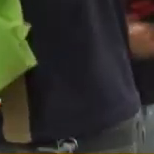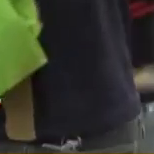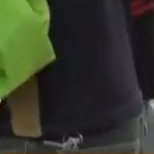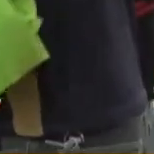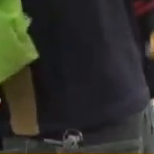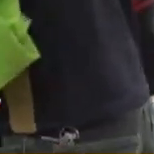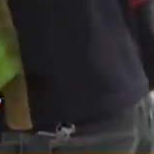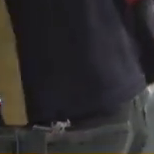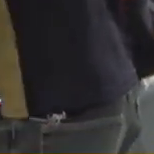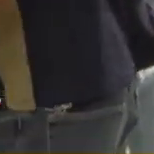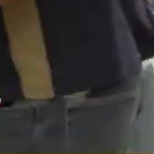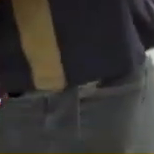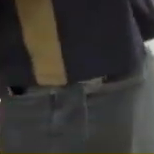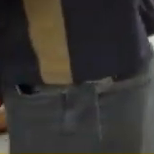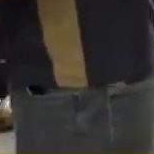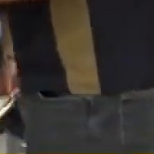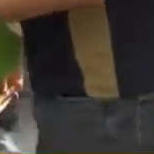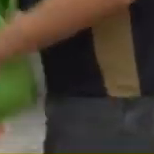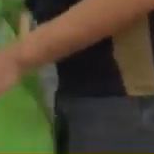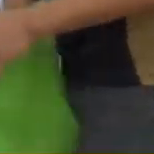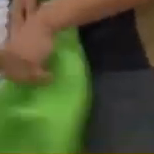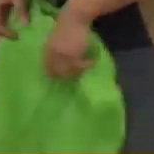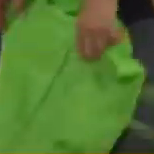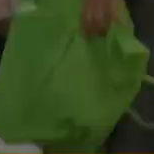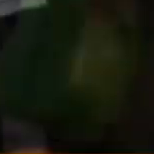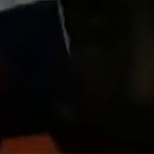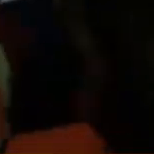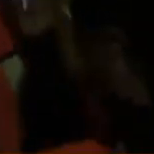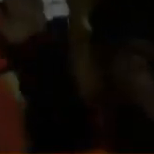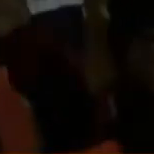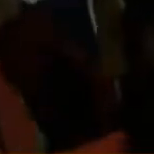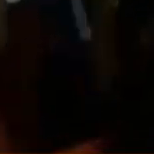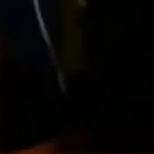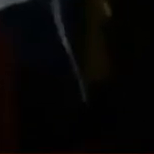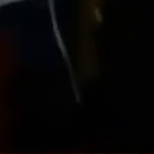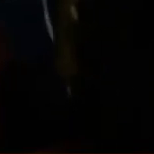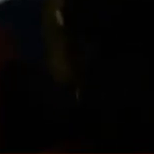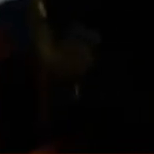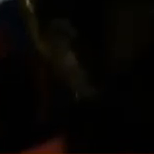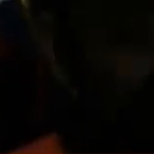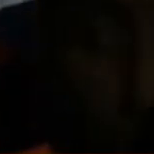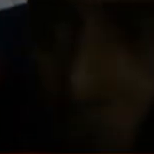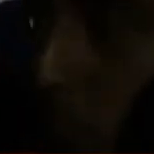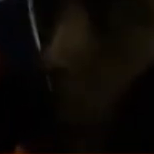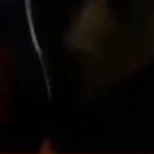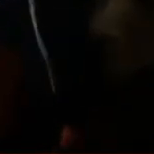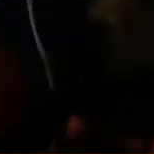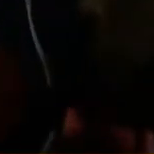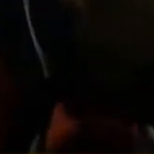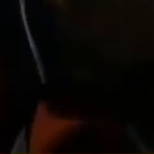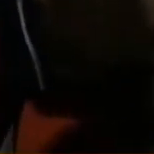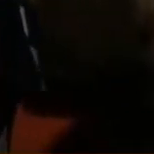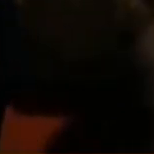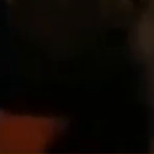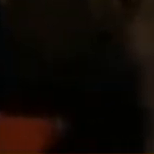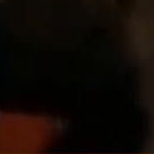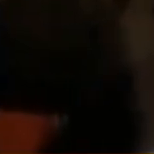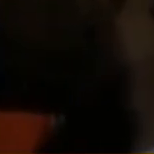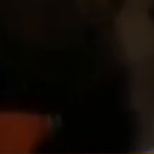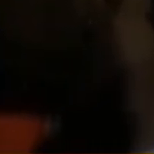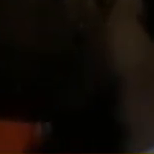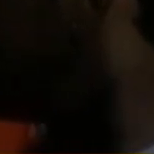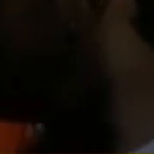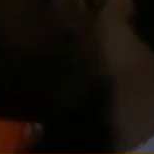acopio y clasificación de ayuda humanitaria que estaba llegando a la sede del Estadio Olímpico. Agregó, horas después, ese grupo,